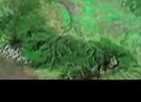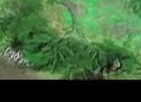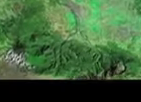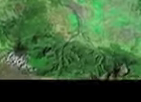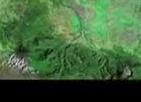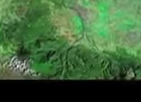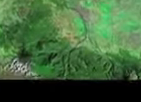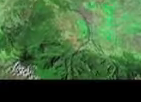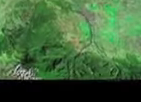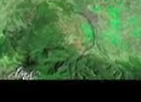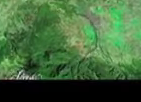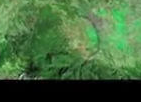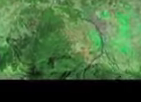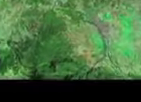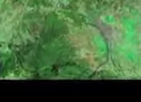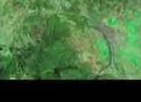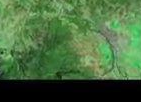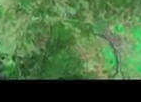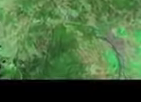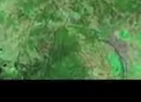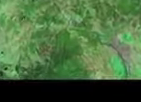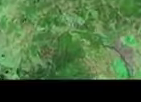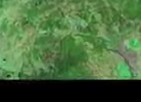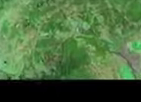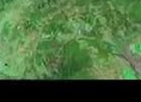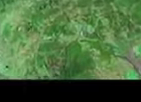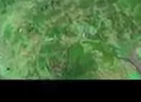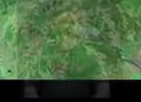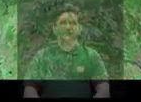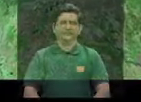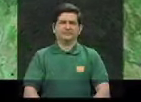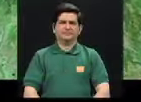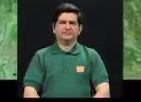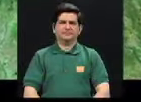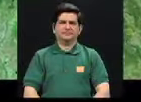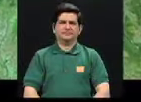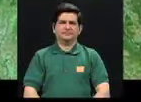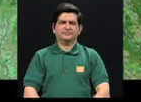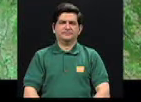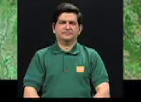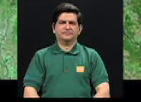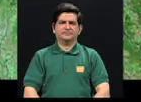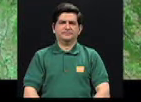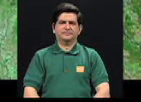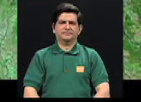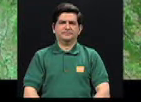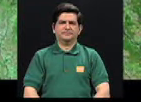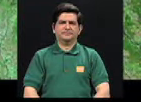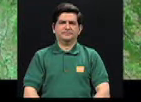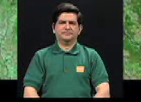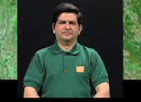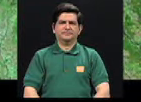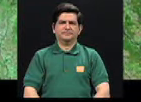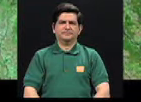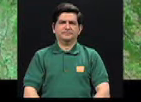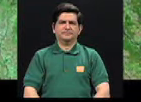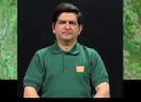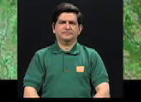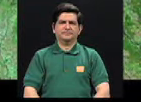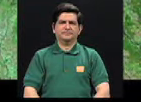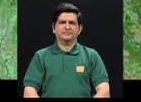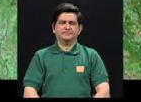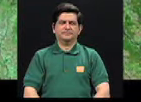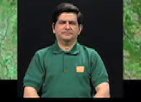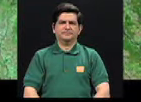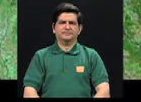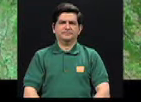anunciando el nacimiento de este día y del viento, que susurra en el intento de no despertar.